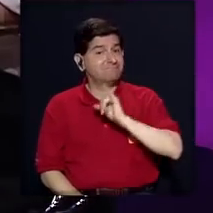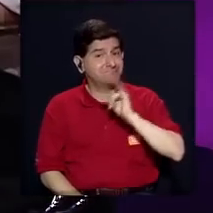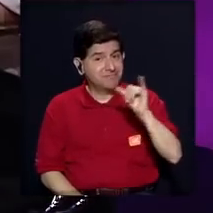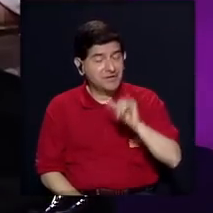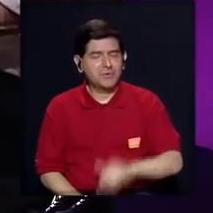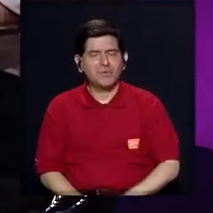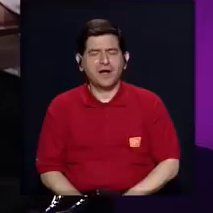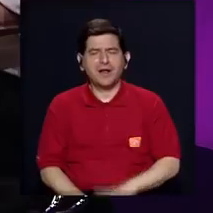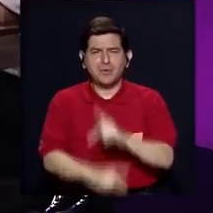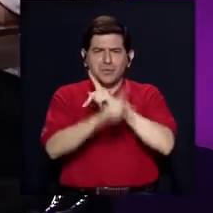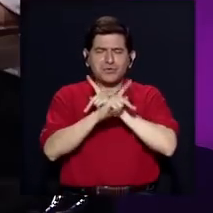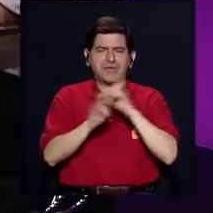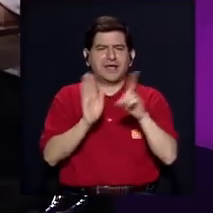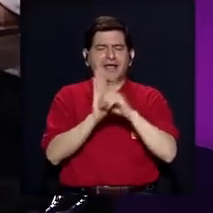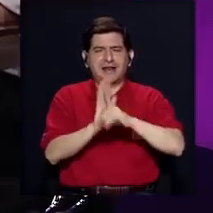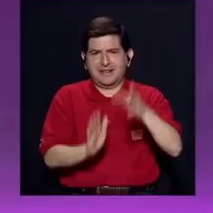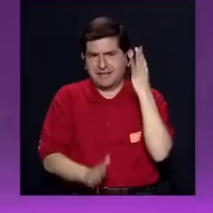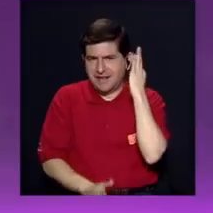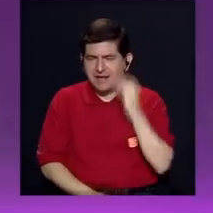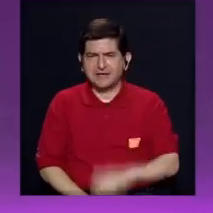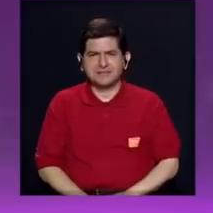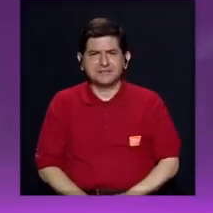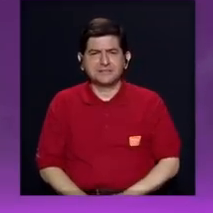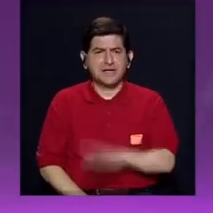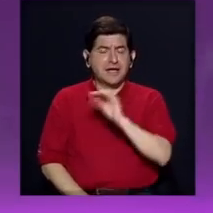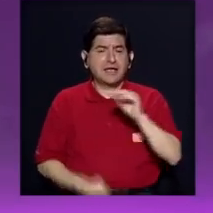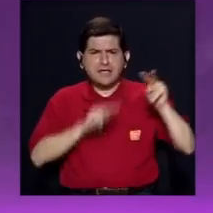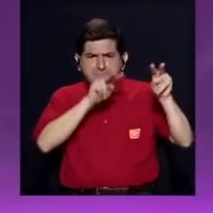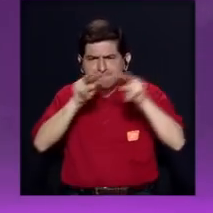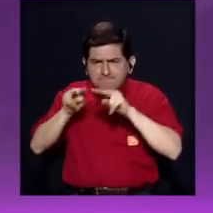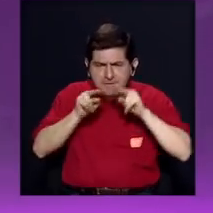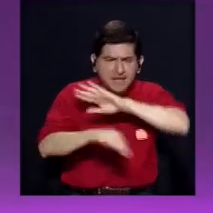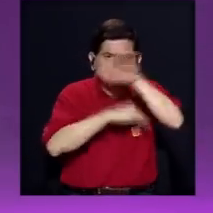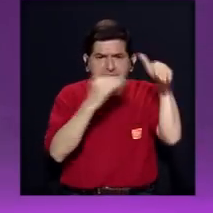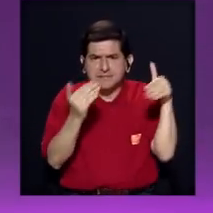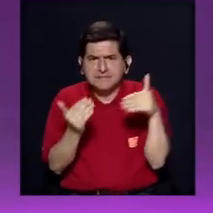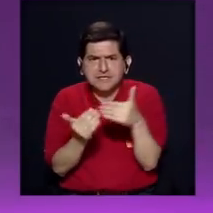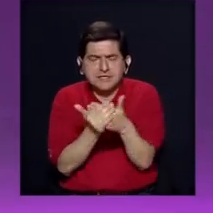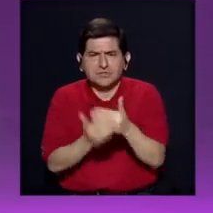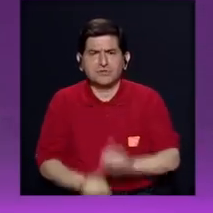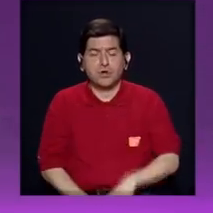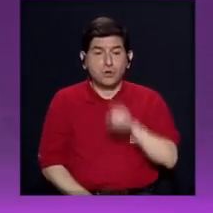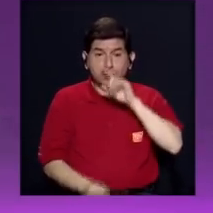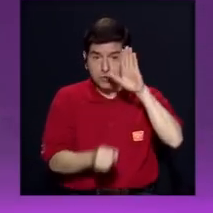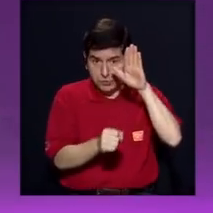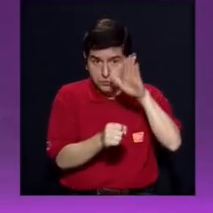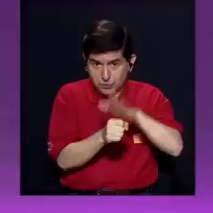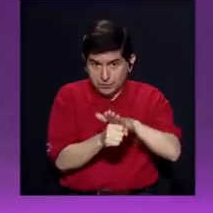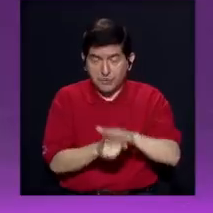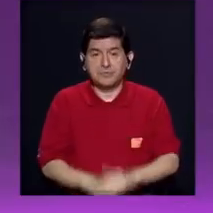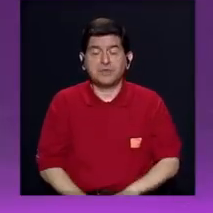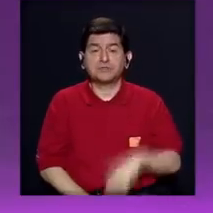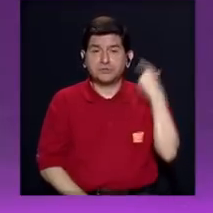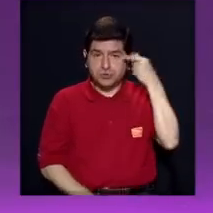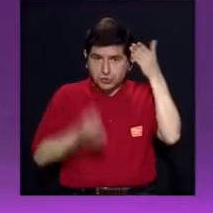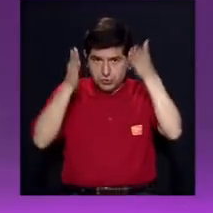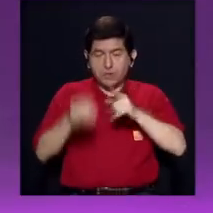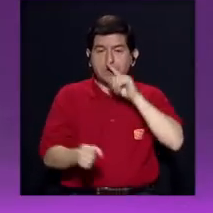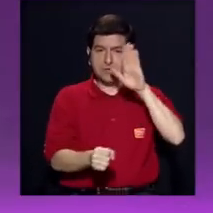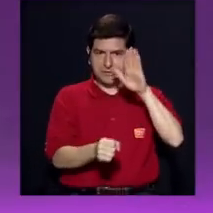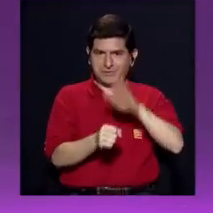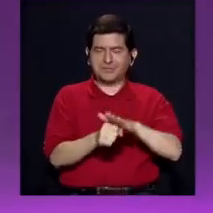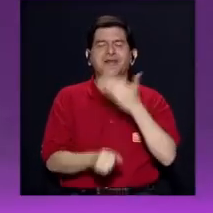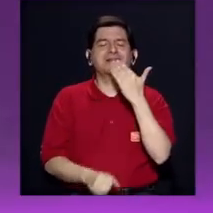tutelando los derechos de las mujeres y estamos vigilantes de que todos esos compromisos de los gobernantes se